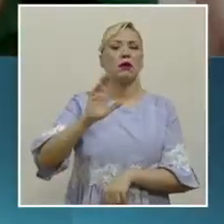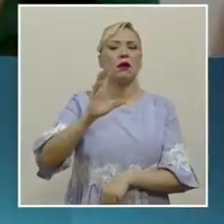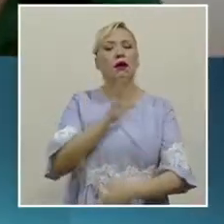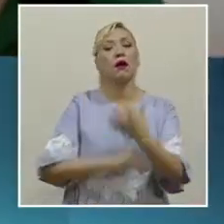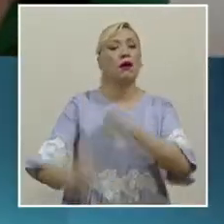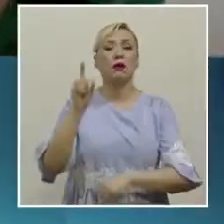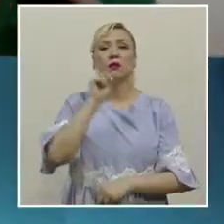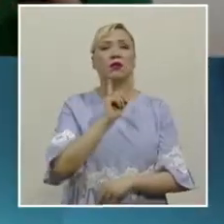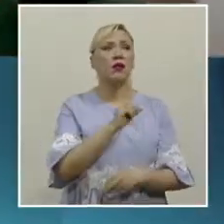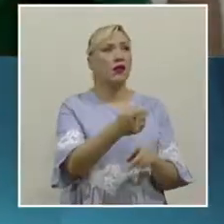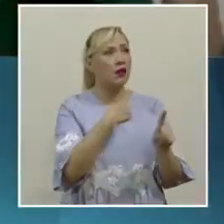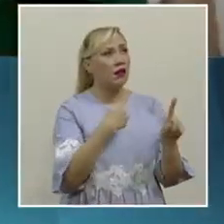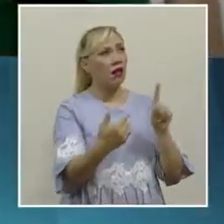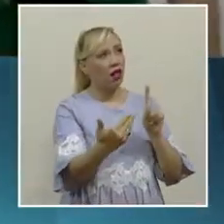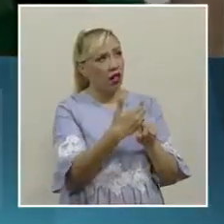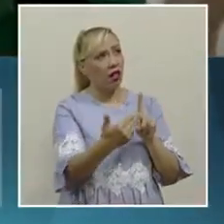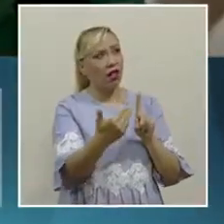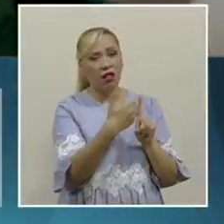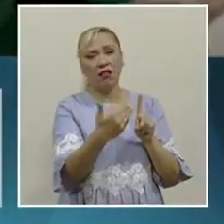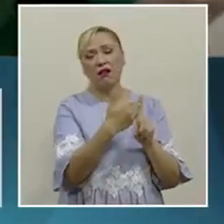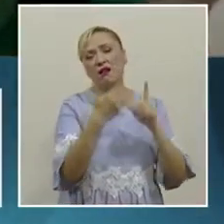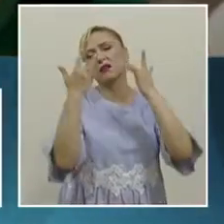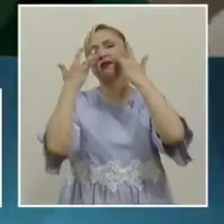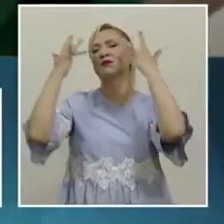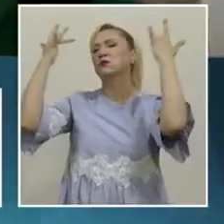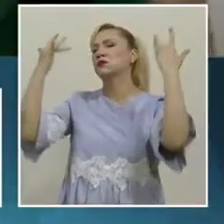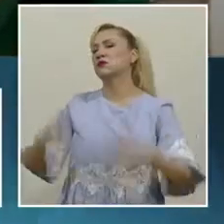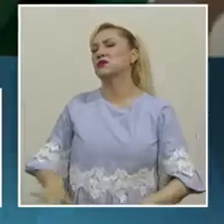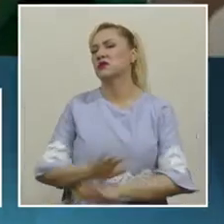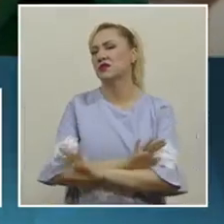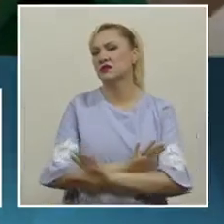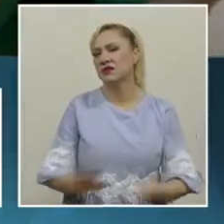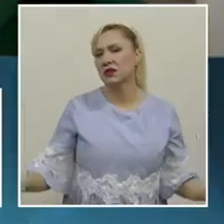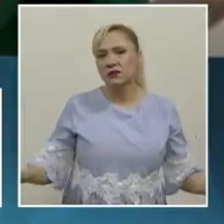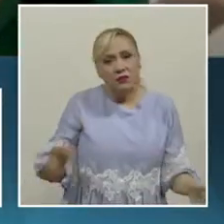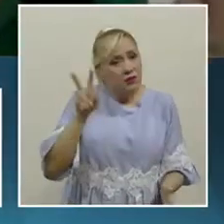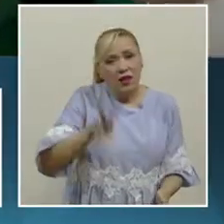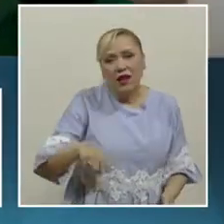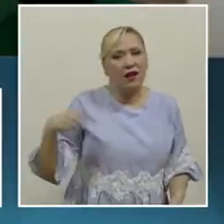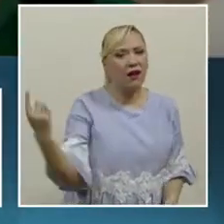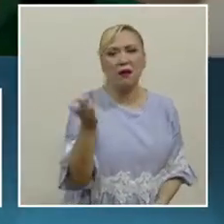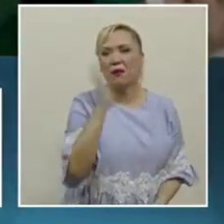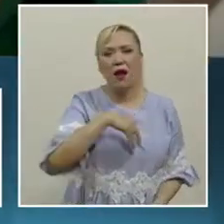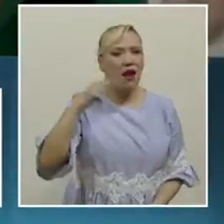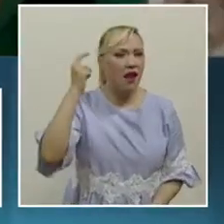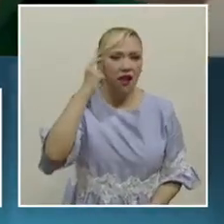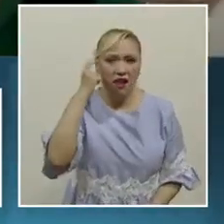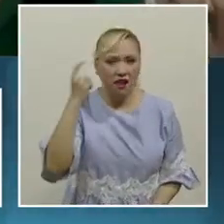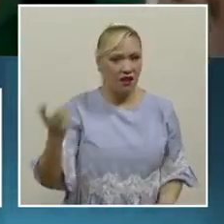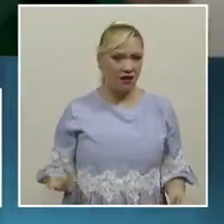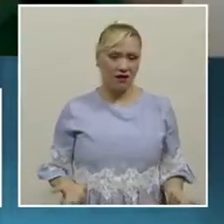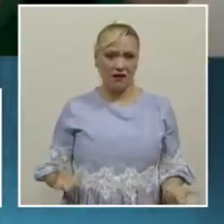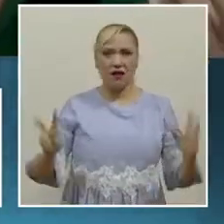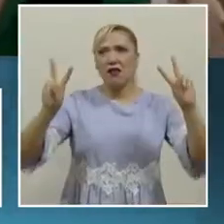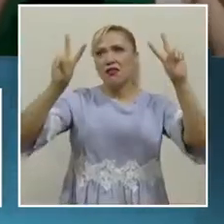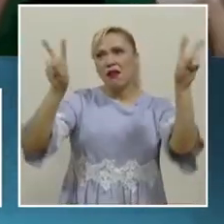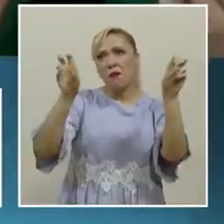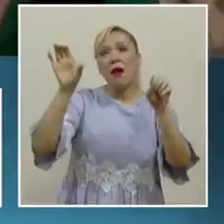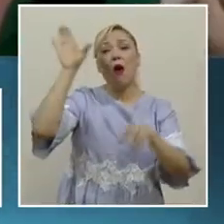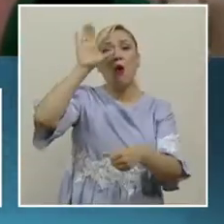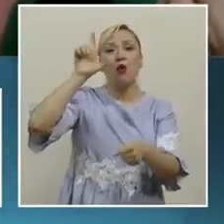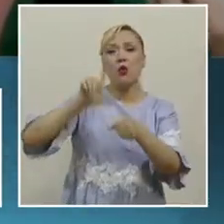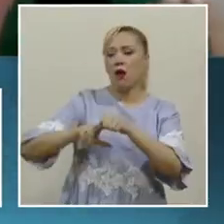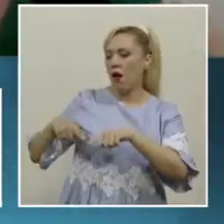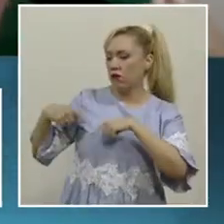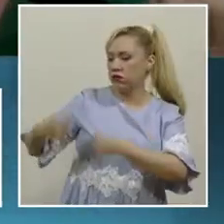Pero de una u otra forma todas y todos lo tenemos en el inconsciente social, ¿no? Desafortunadamente es un tema cultural. Y